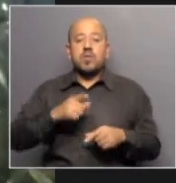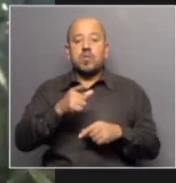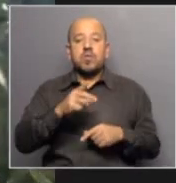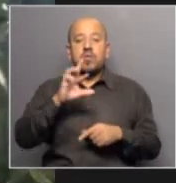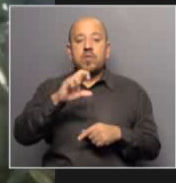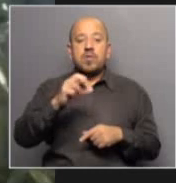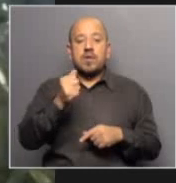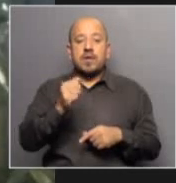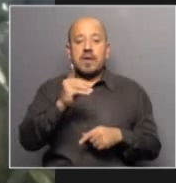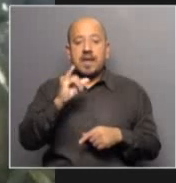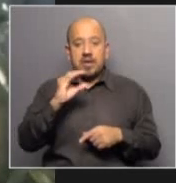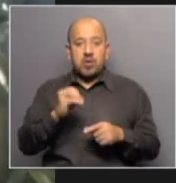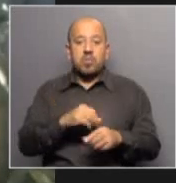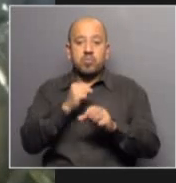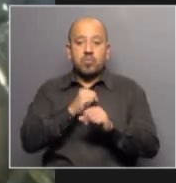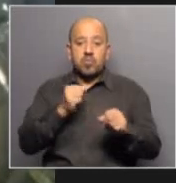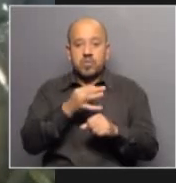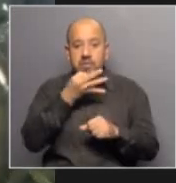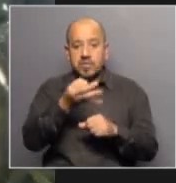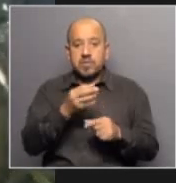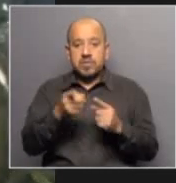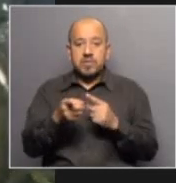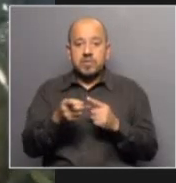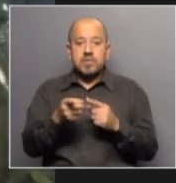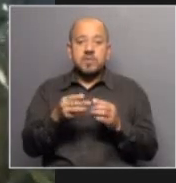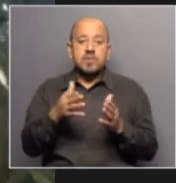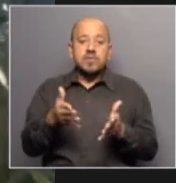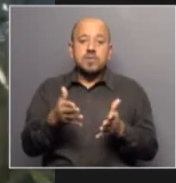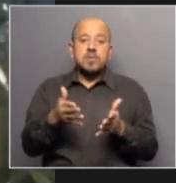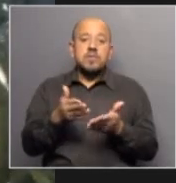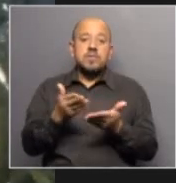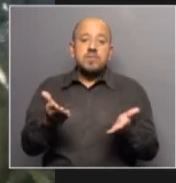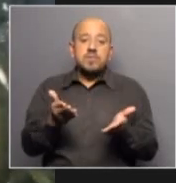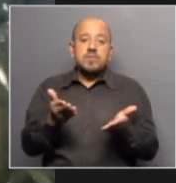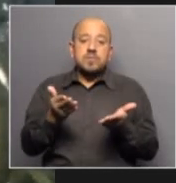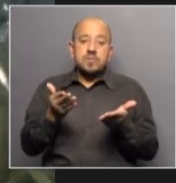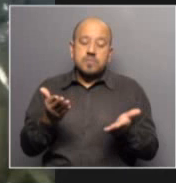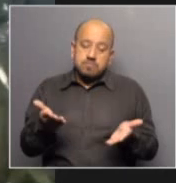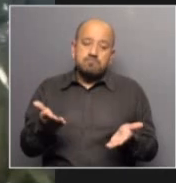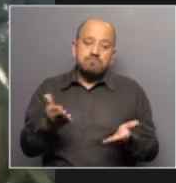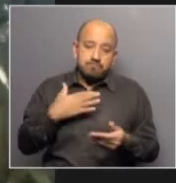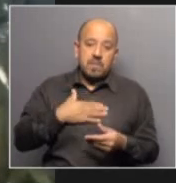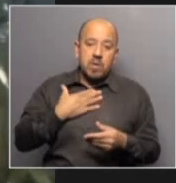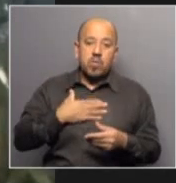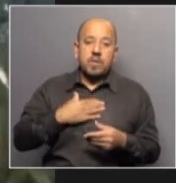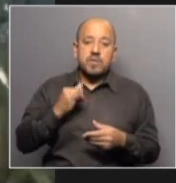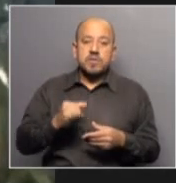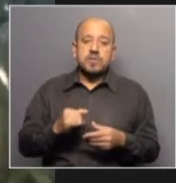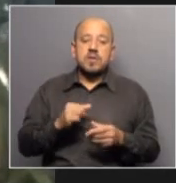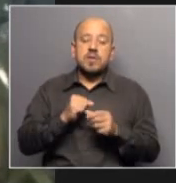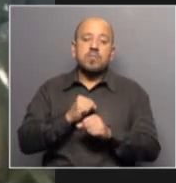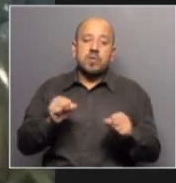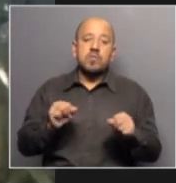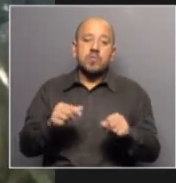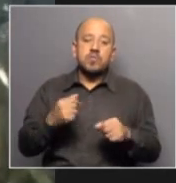pudo salir a verter estas expresiones que dentro de todo son bastante favorables y nos dan cierto baño de